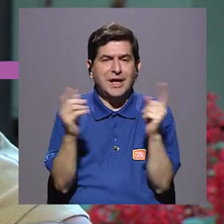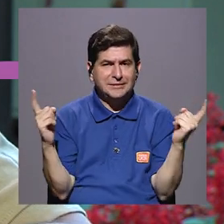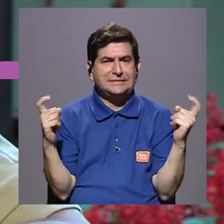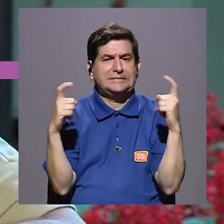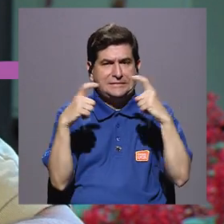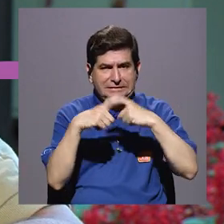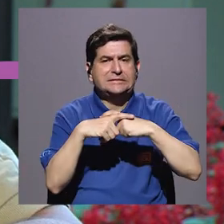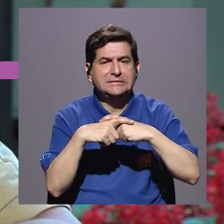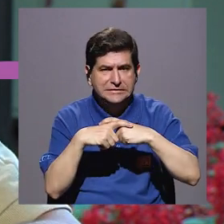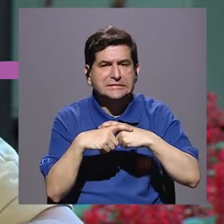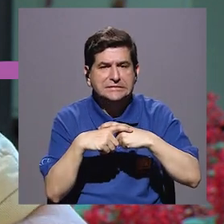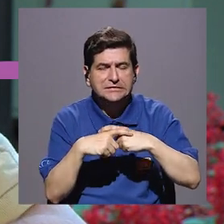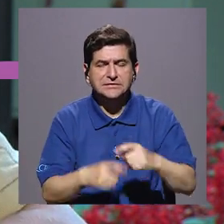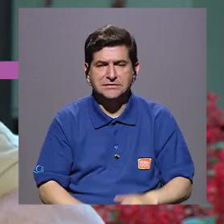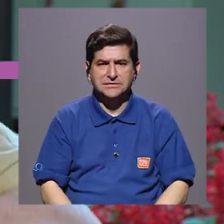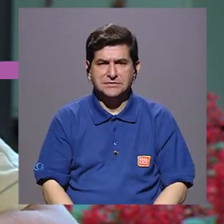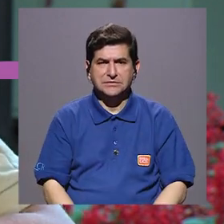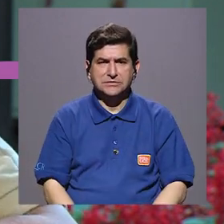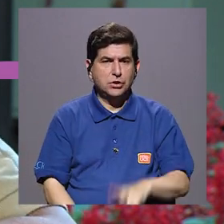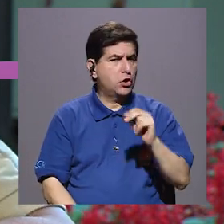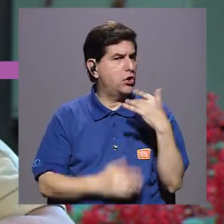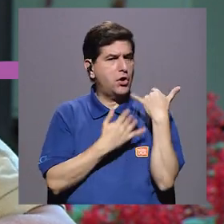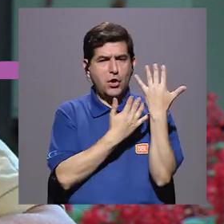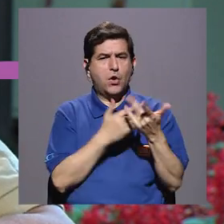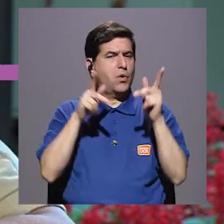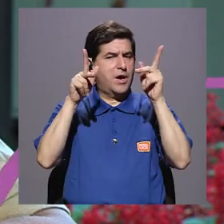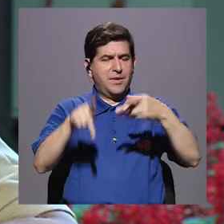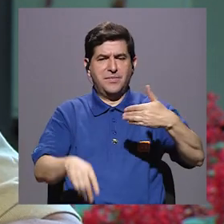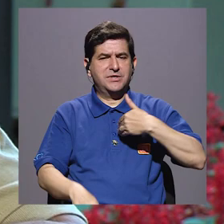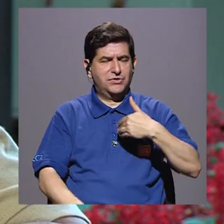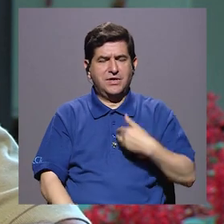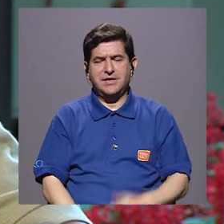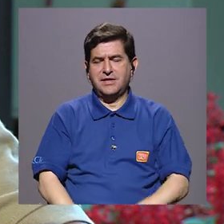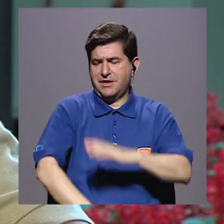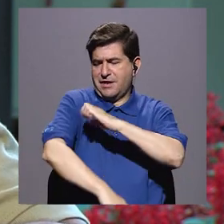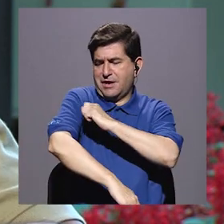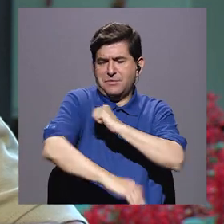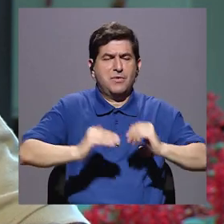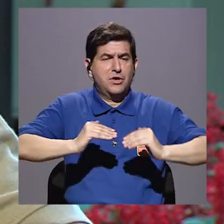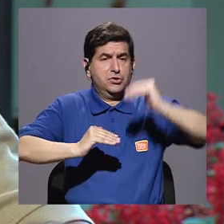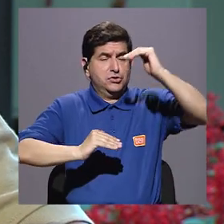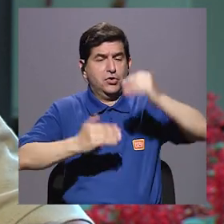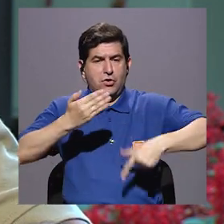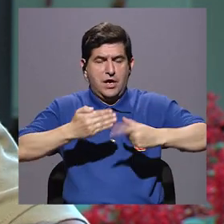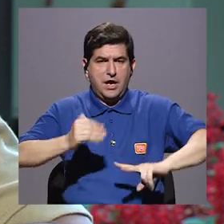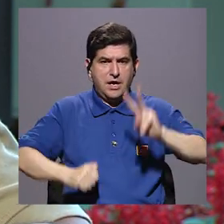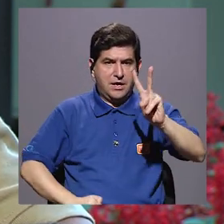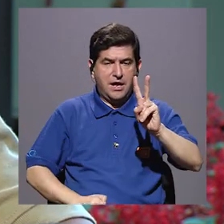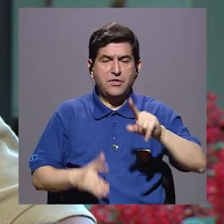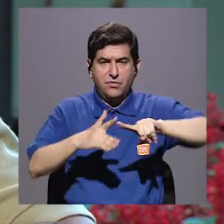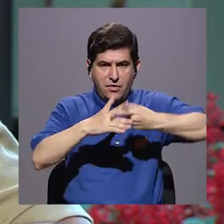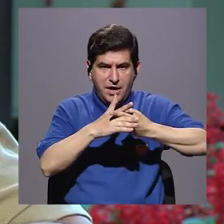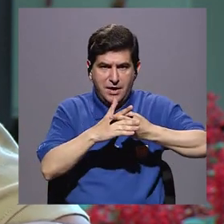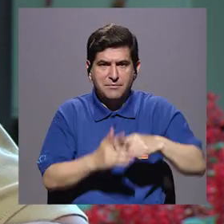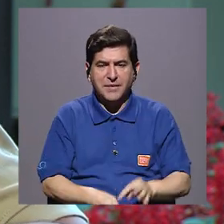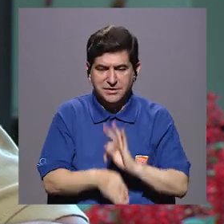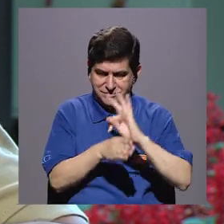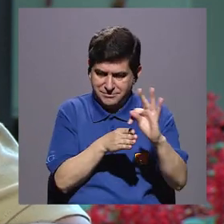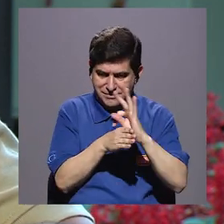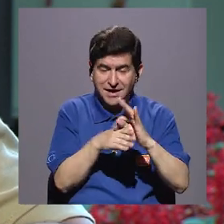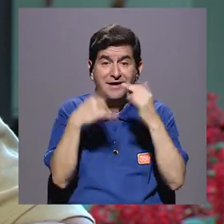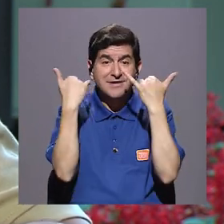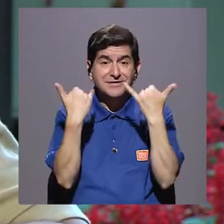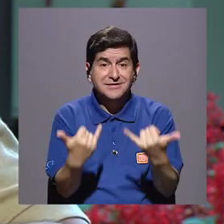más complicada en su presión arterial. O sea, no se debe esperar a que una persona tenga hipertensión arterial, por ejemplo, grado 2, para empezar un tratamiento, cuando